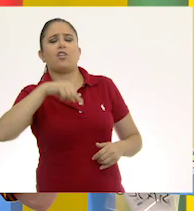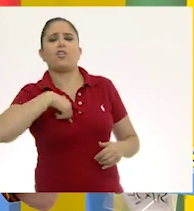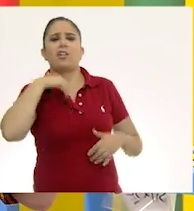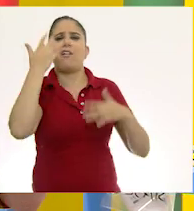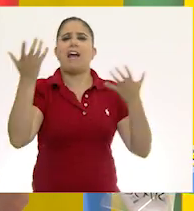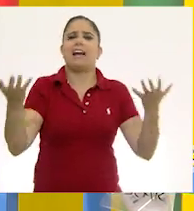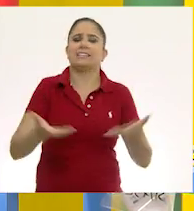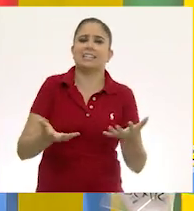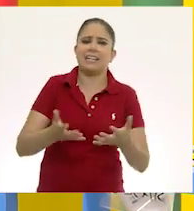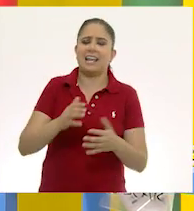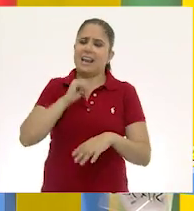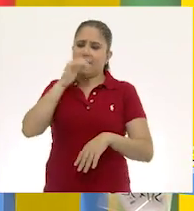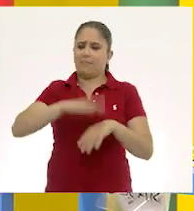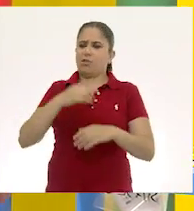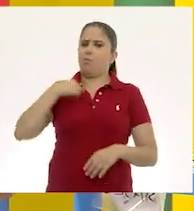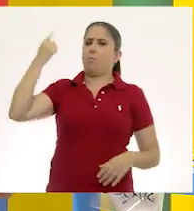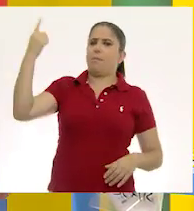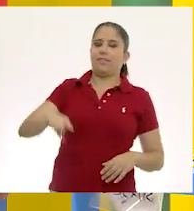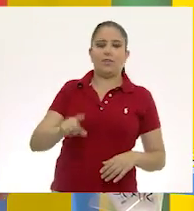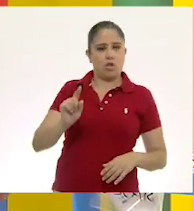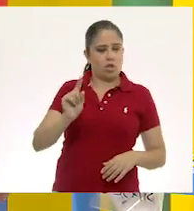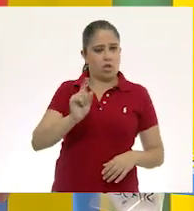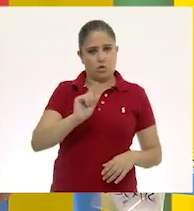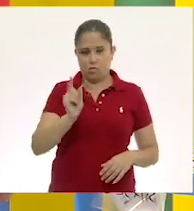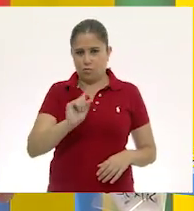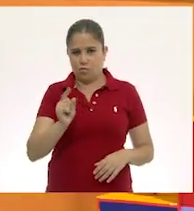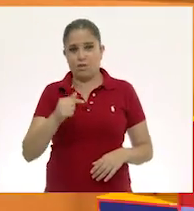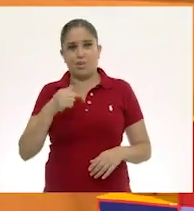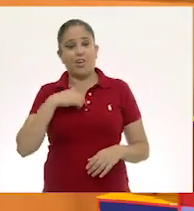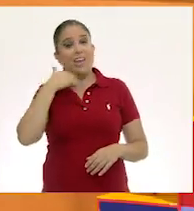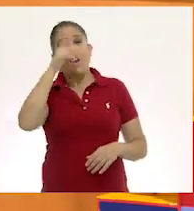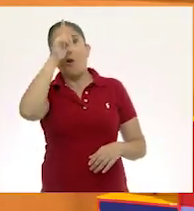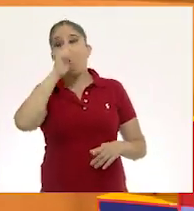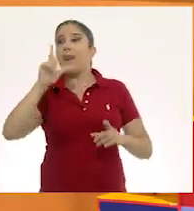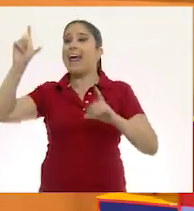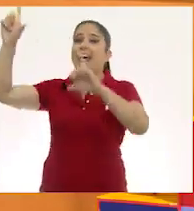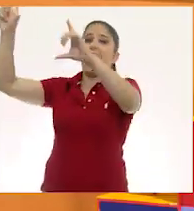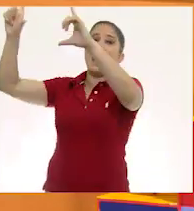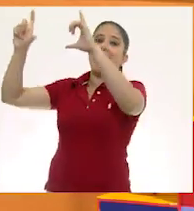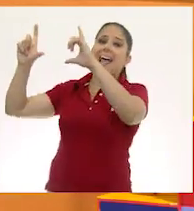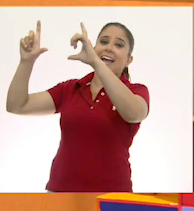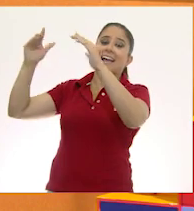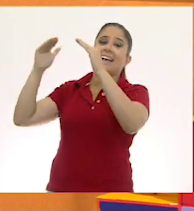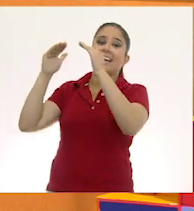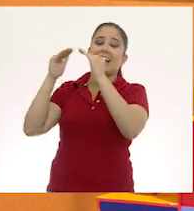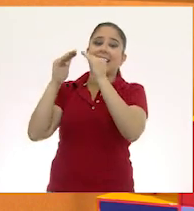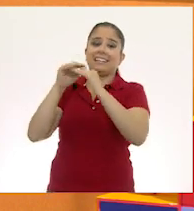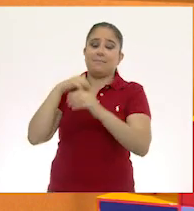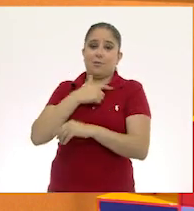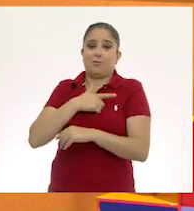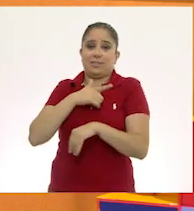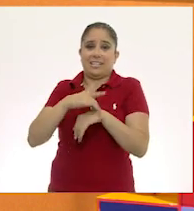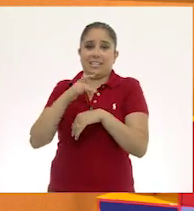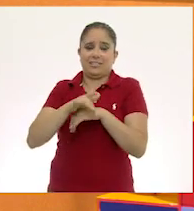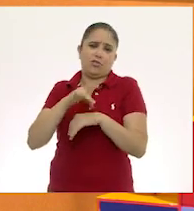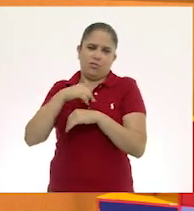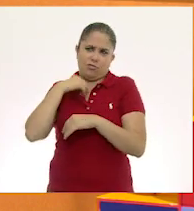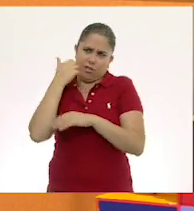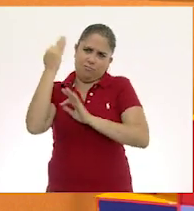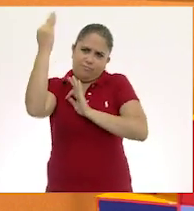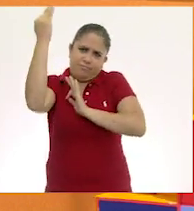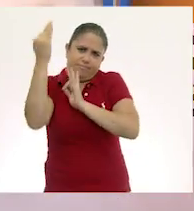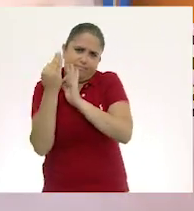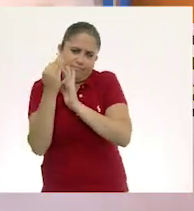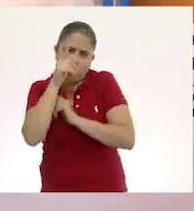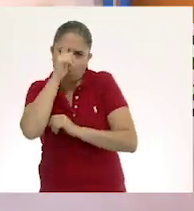esto, y nada más porque yo que no. Yo quiero tener la luna en mi casa, porque como dicen que es de queso y a mí me gusta mucho el queso, pues qué mejor que